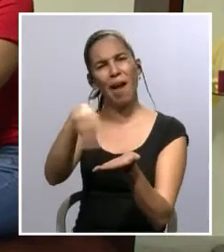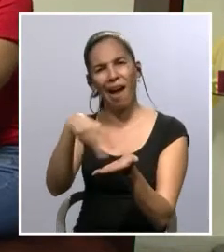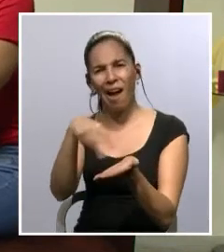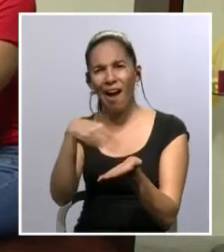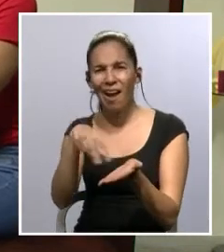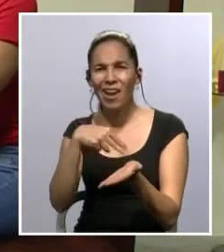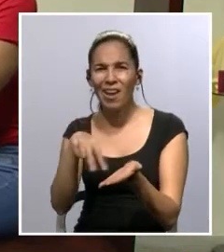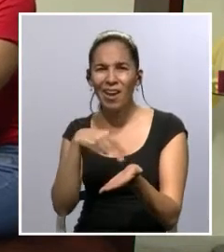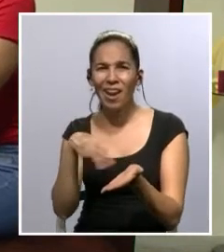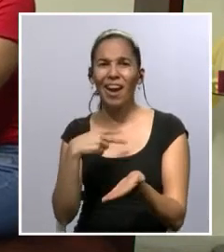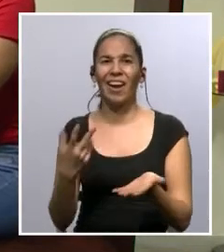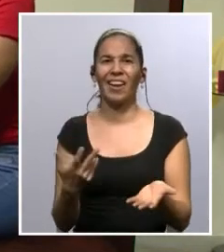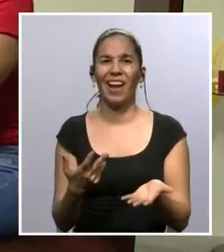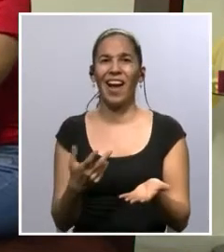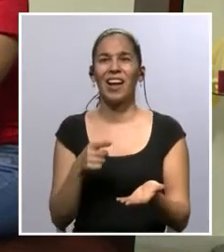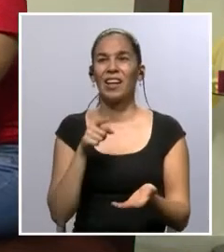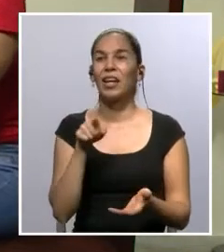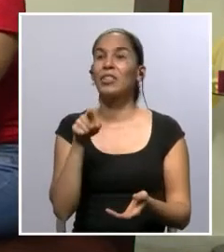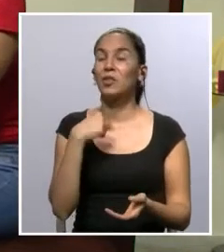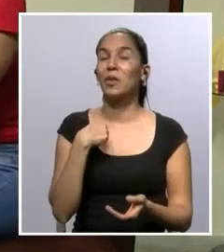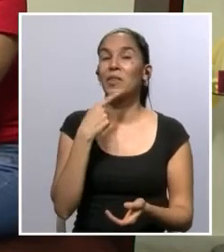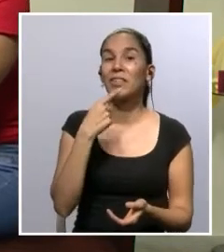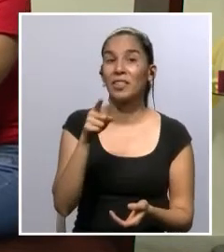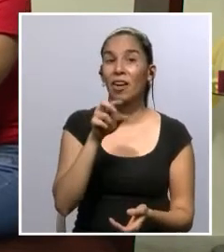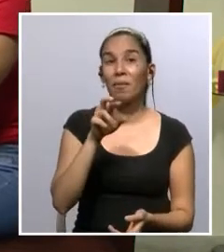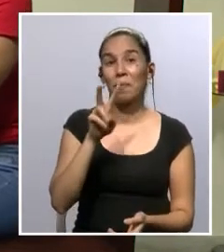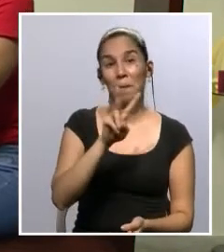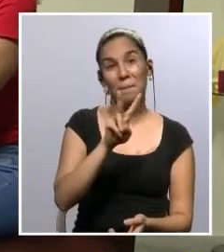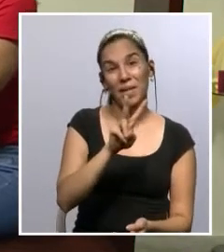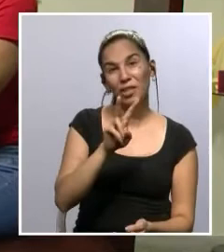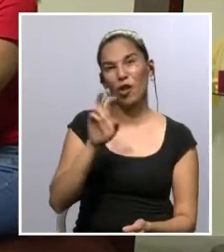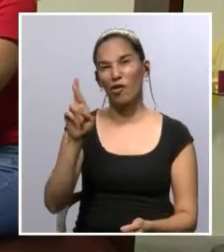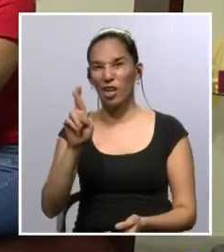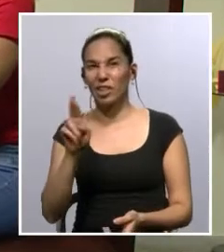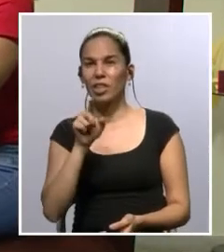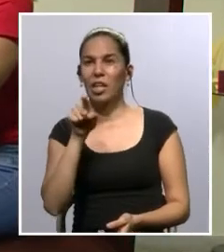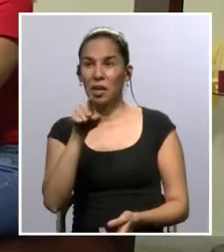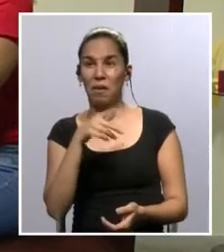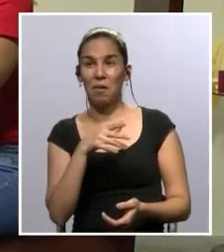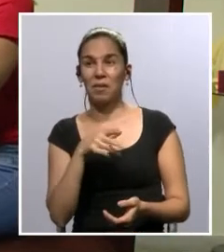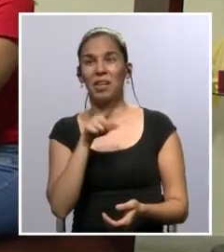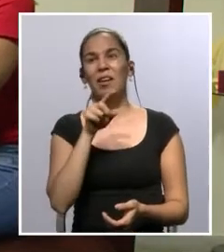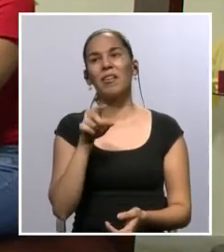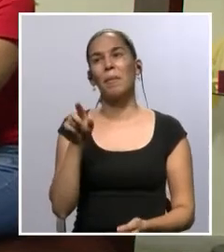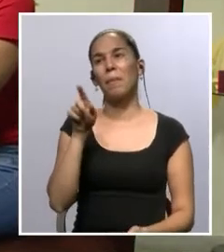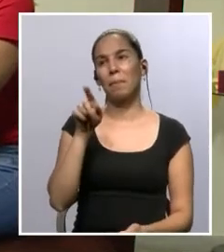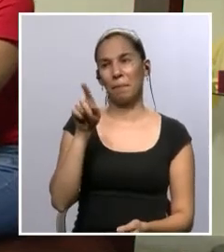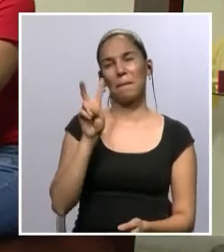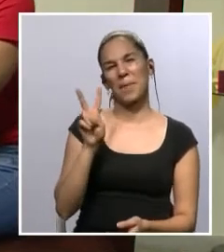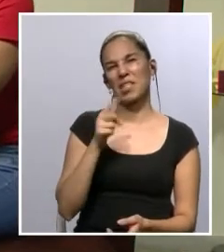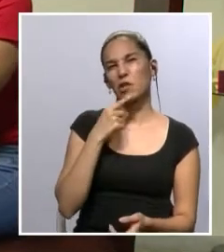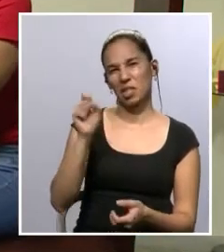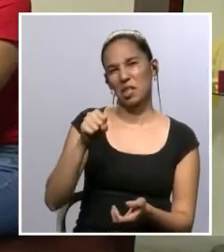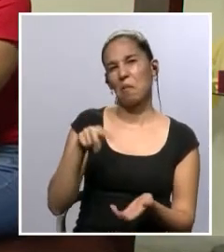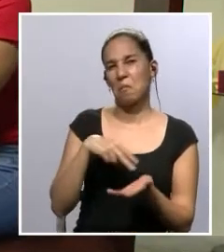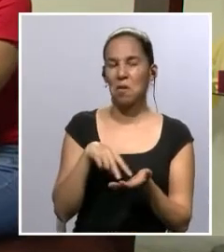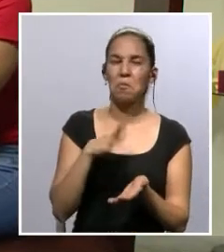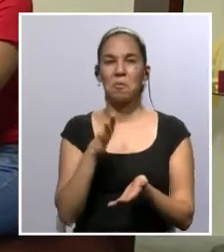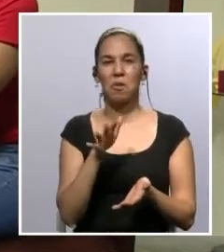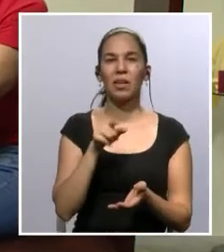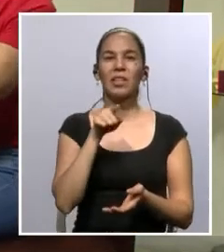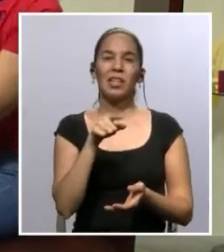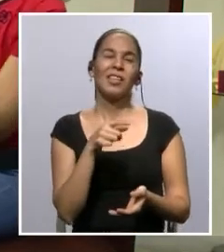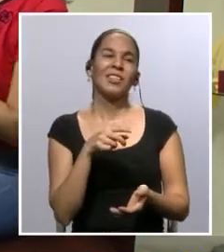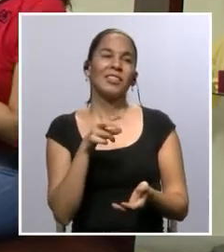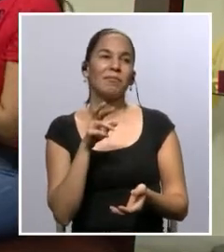música favorita. Aquí les preguntaba yo a Víctor y a Rachid si bailaban. Víctor dice que un poquito más y Rachid dice que le ejercita.